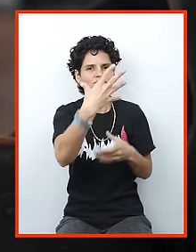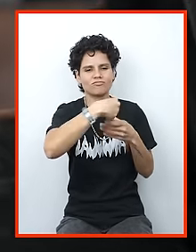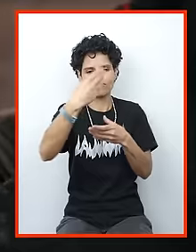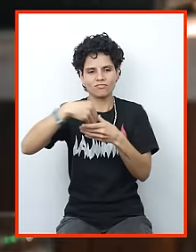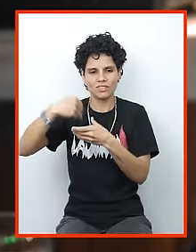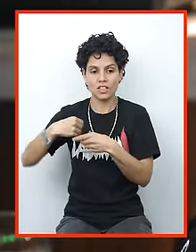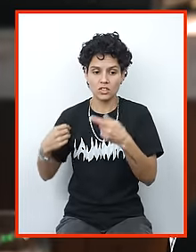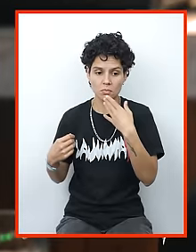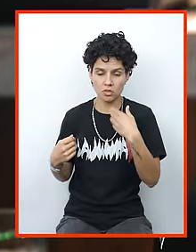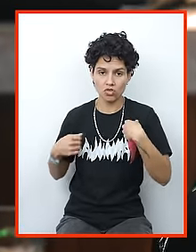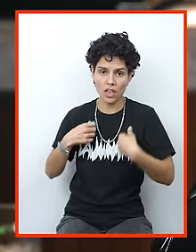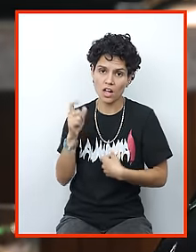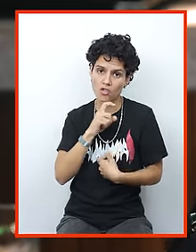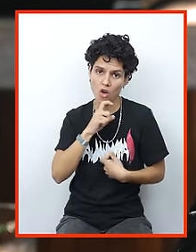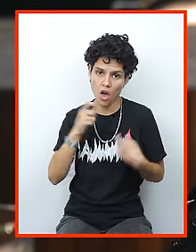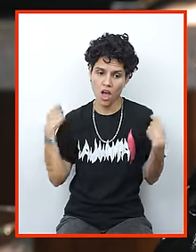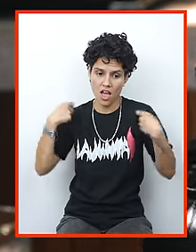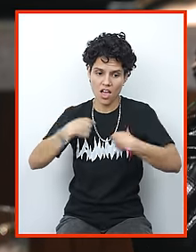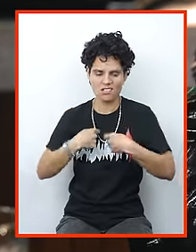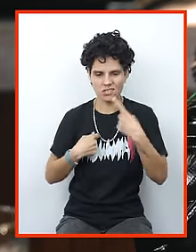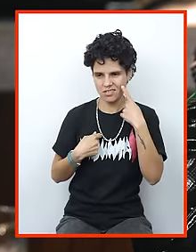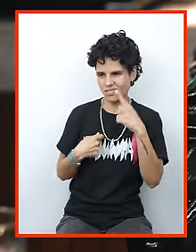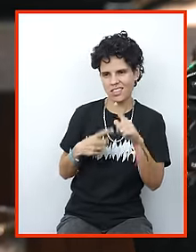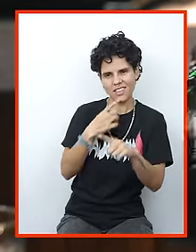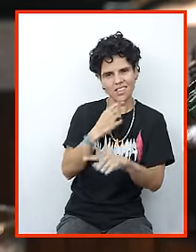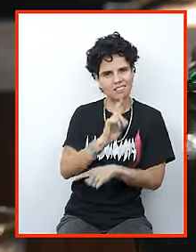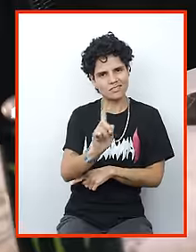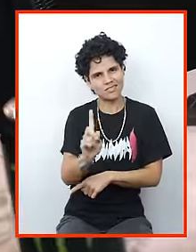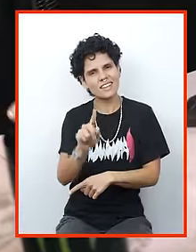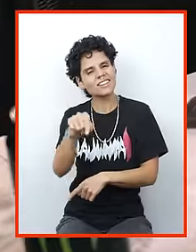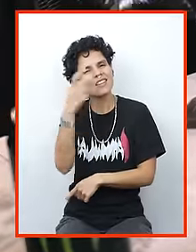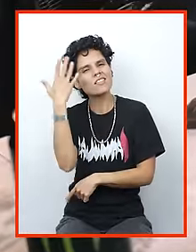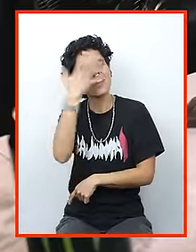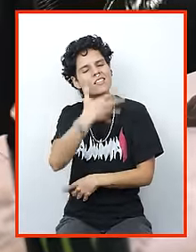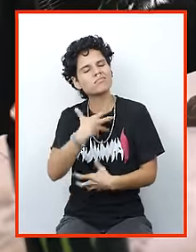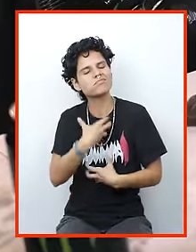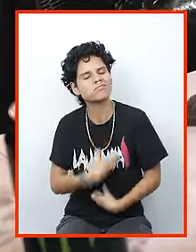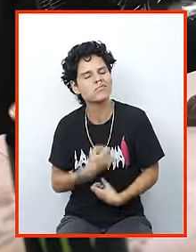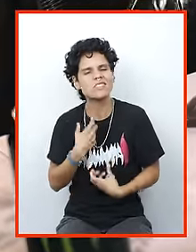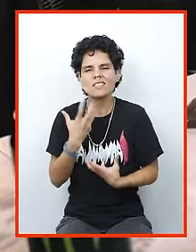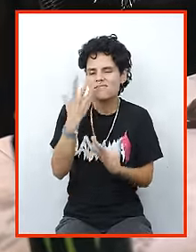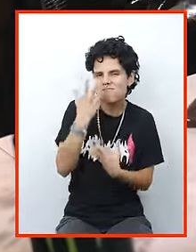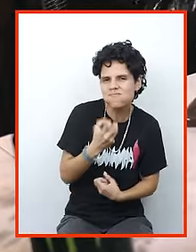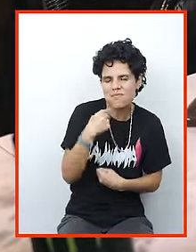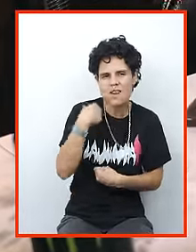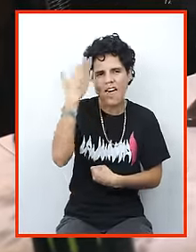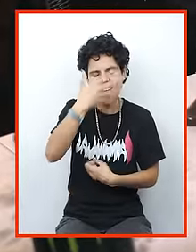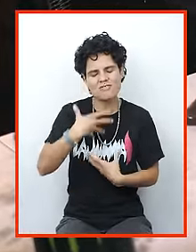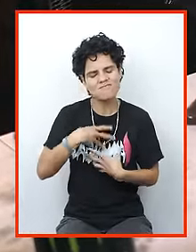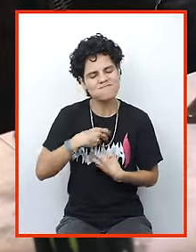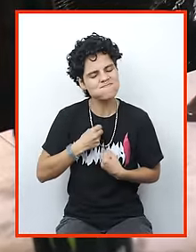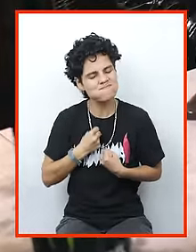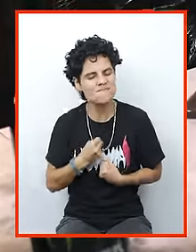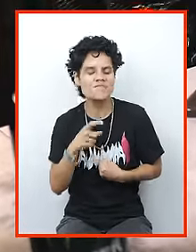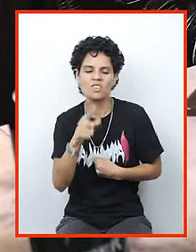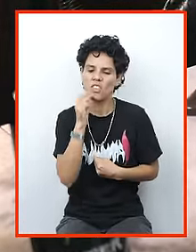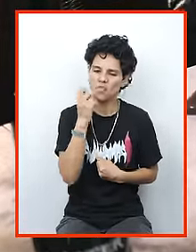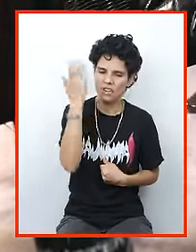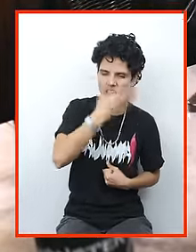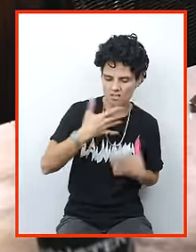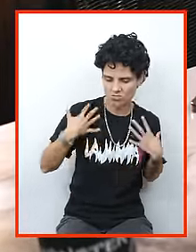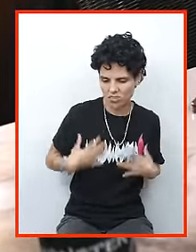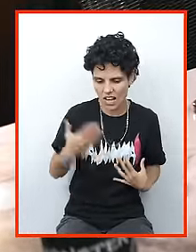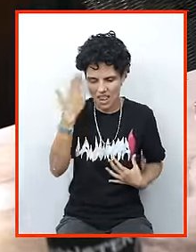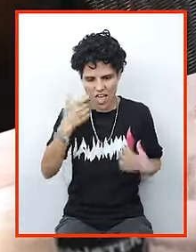que es certero. Yo me iba a poner una parca roja, pero como era la barquera, claro. Puse la negra, ando full negro, ando en la barquera, ¿no? Polera